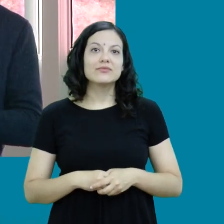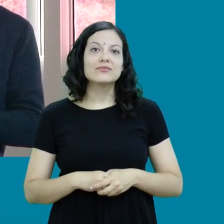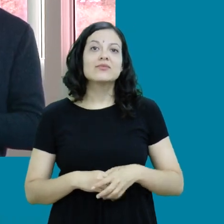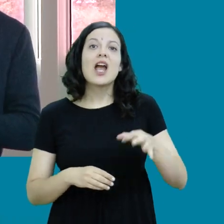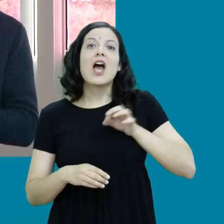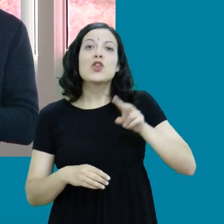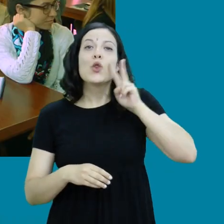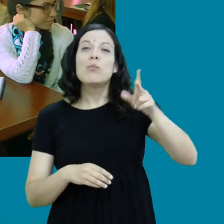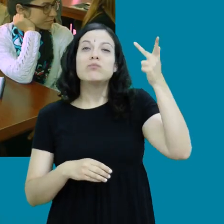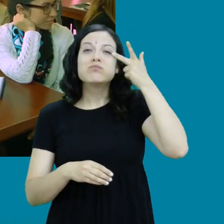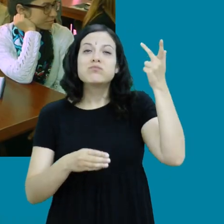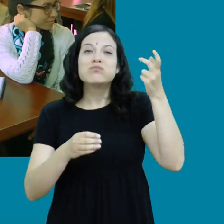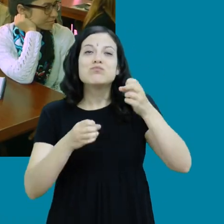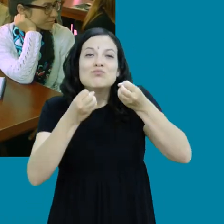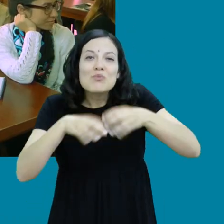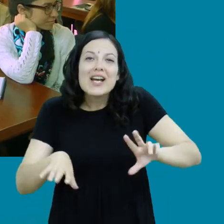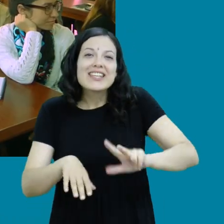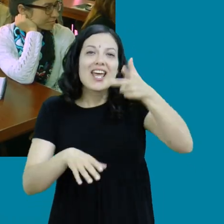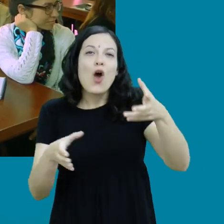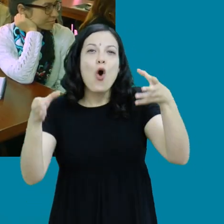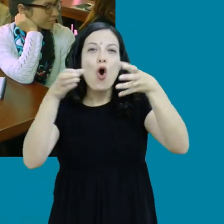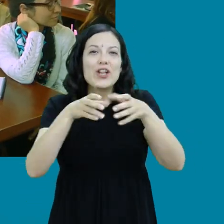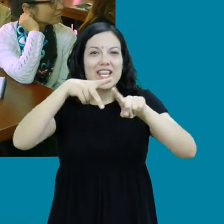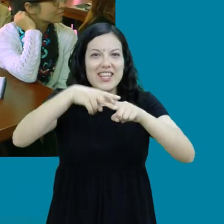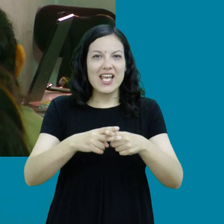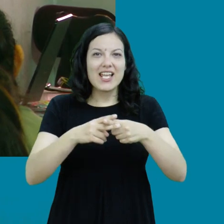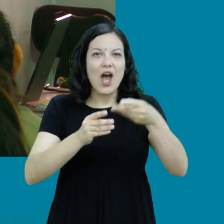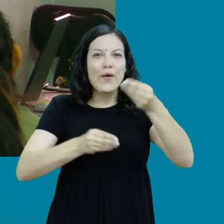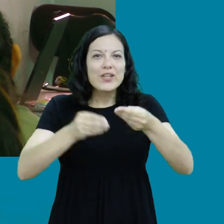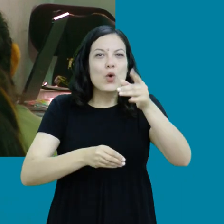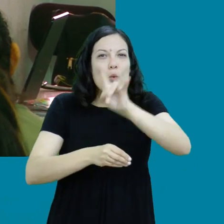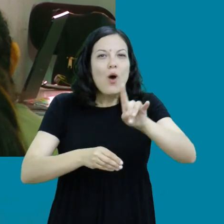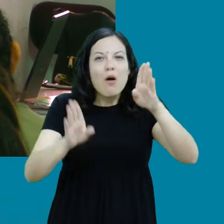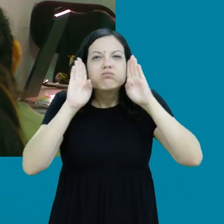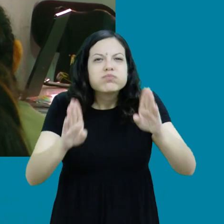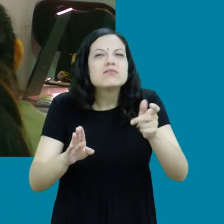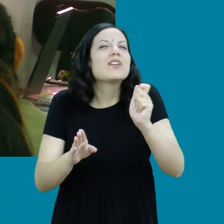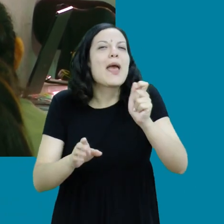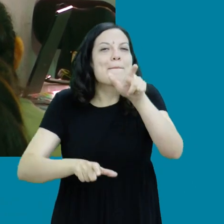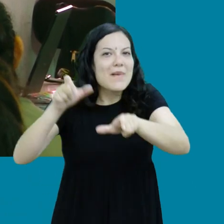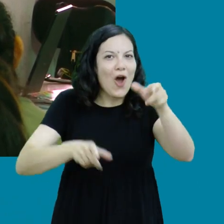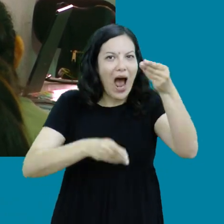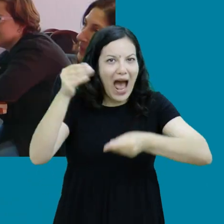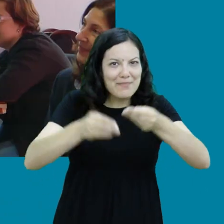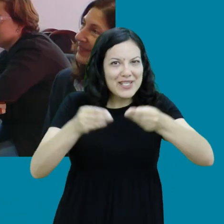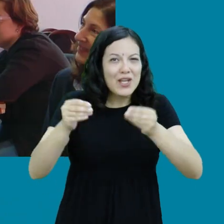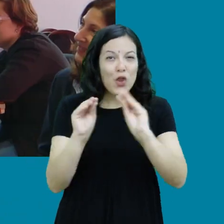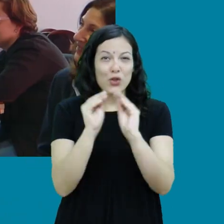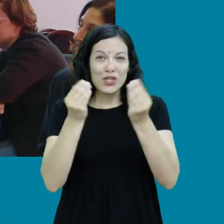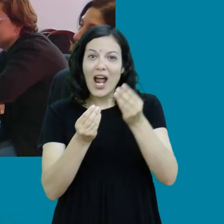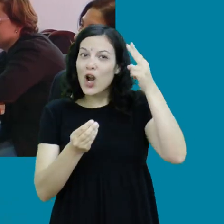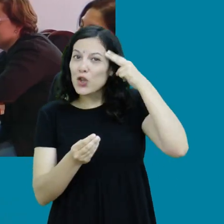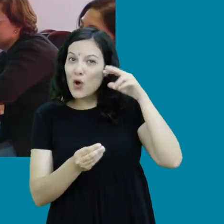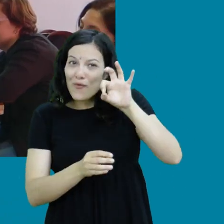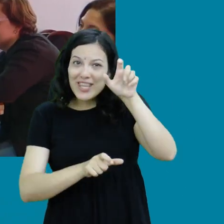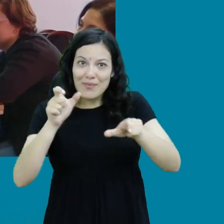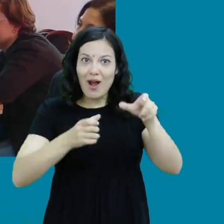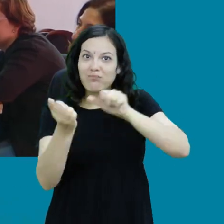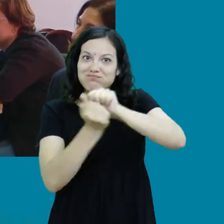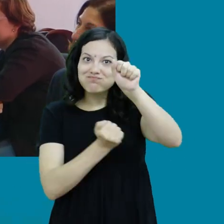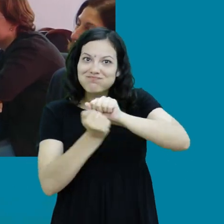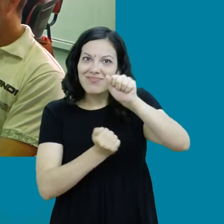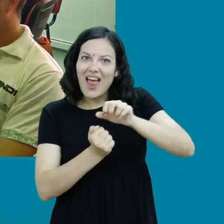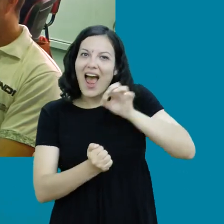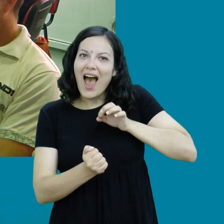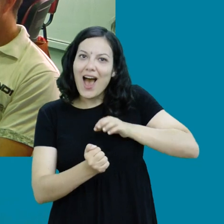En 2018 se lanzó la tercera cohorte de la Tecnicatura en Gestión Universitaria, destinada al personal administrativo, que ya cuenta con 90 egresados de